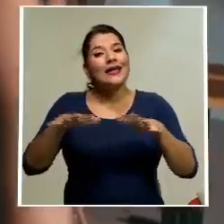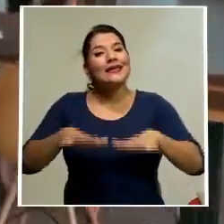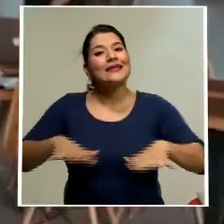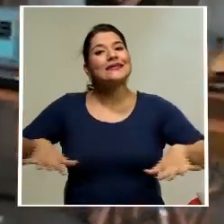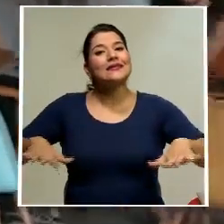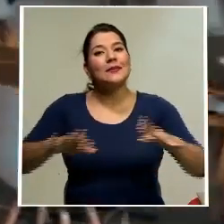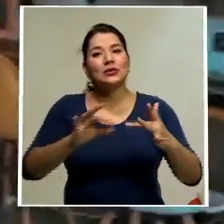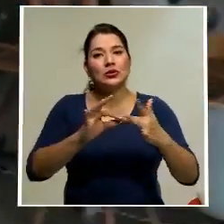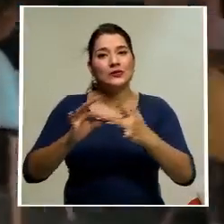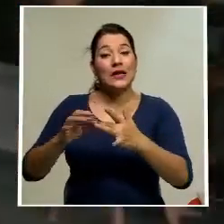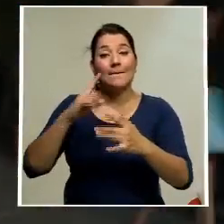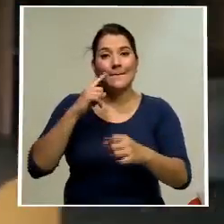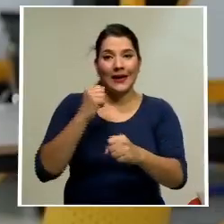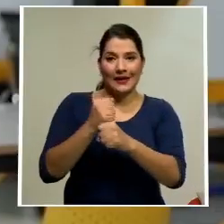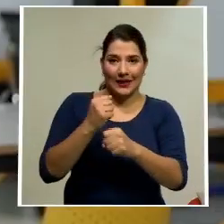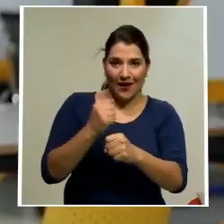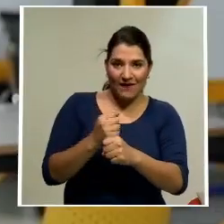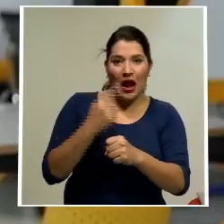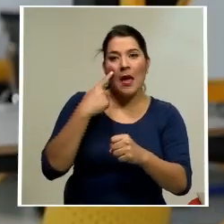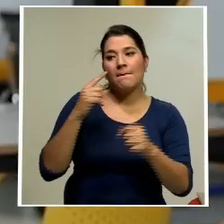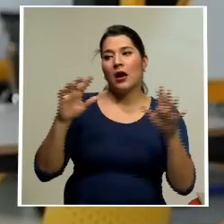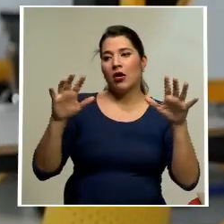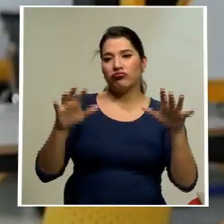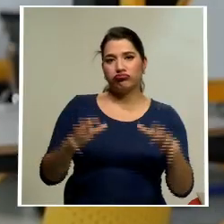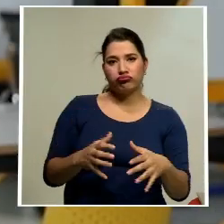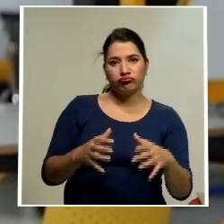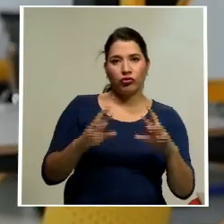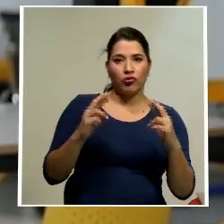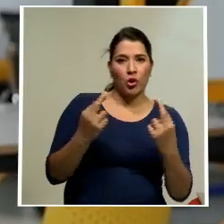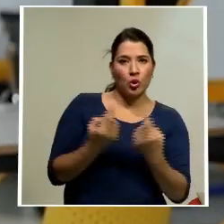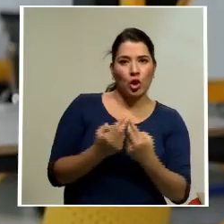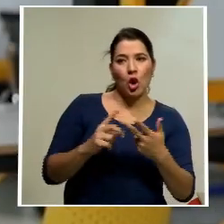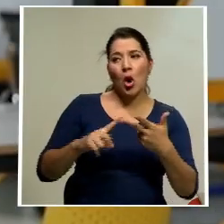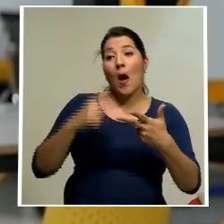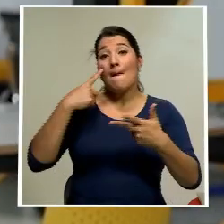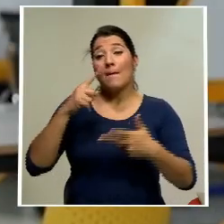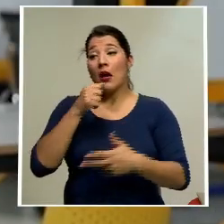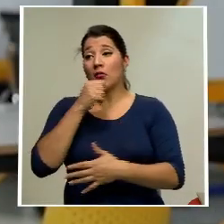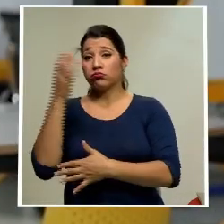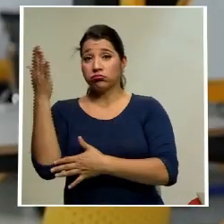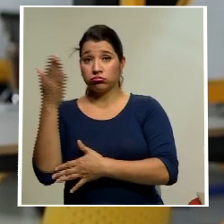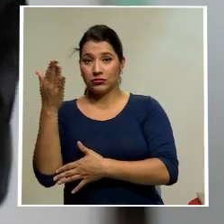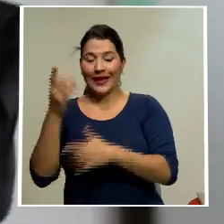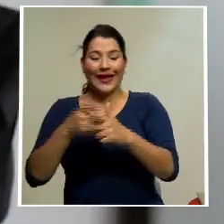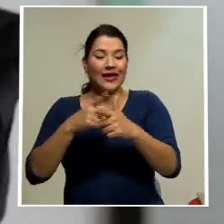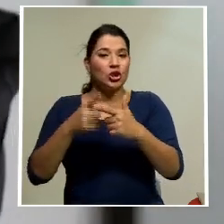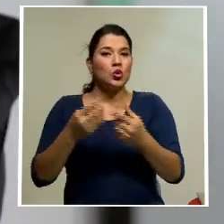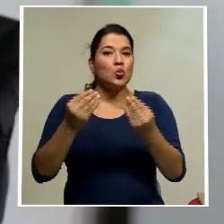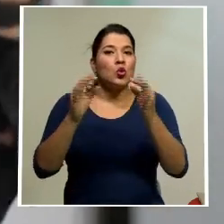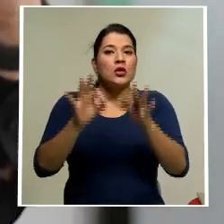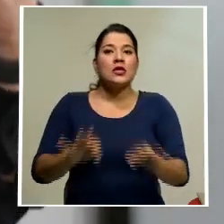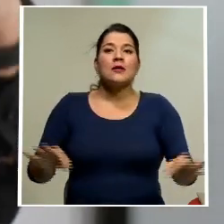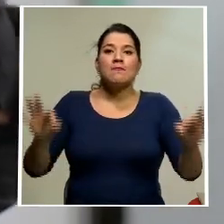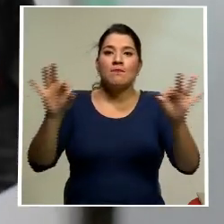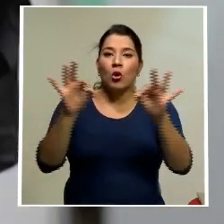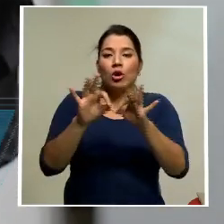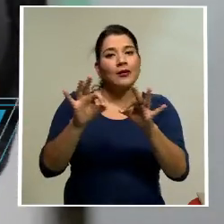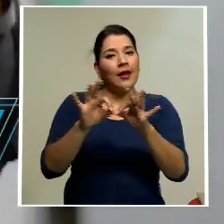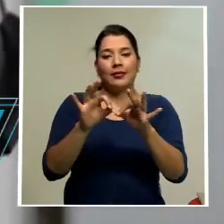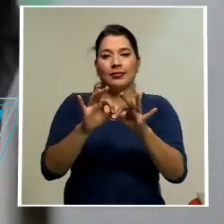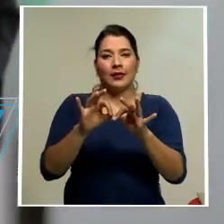para trabajar, para reunirse y para dar capacitaciones. Y en ese sentido, la calidad del internet es crucial. Los clientes están